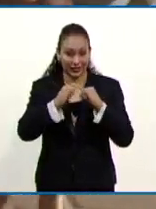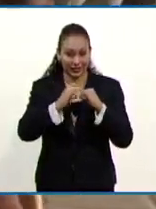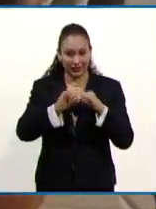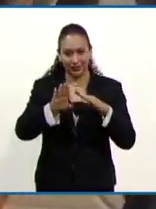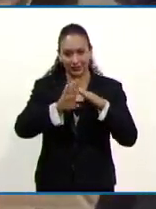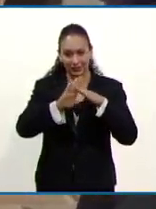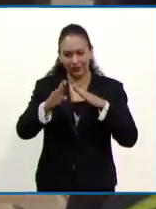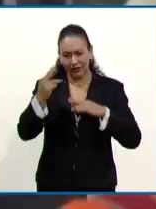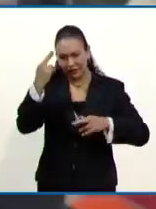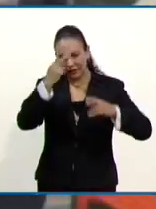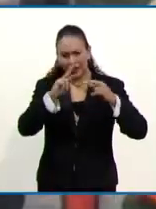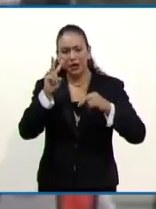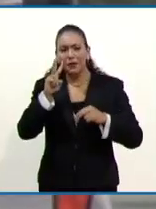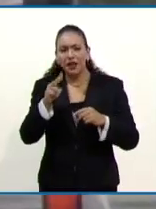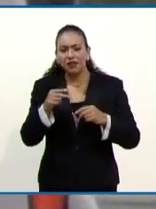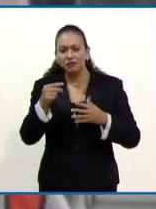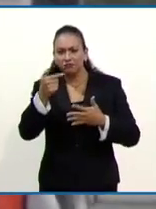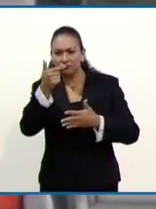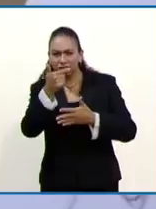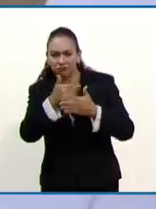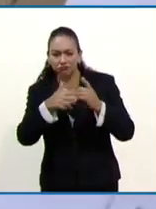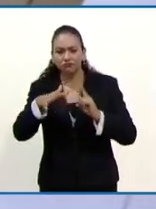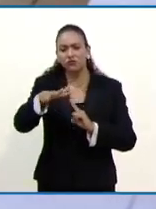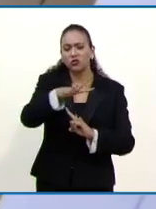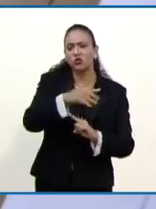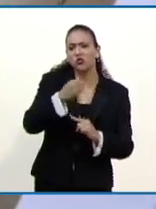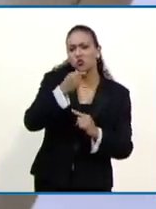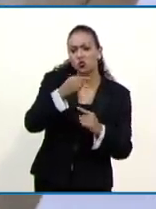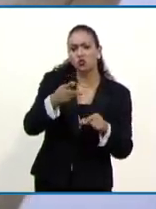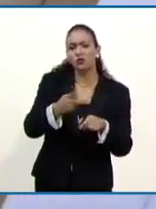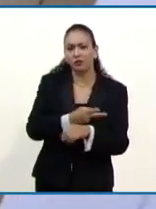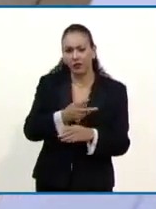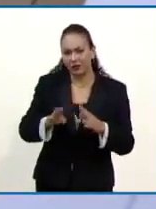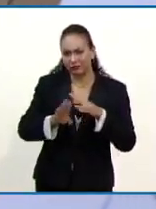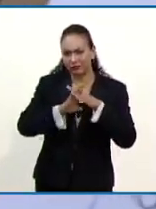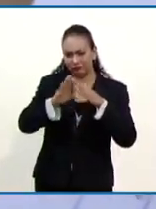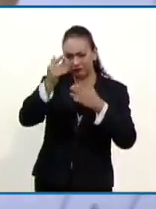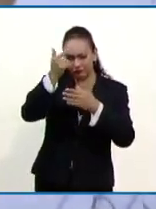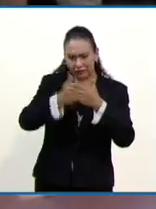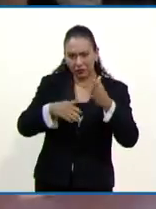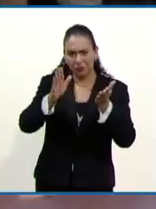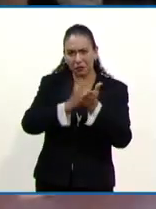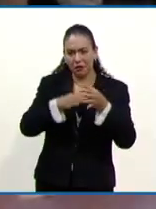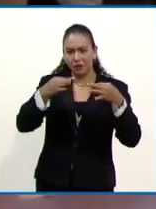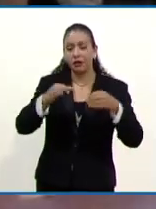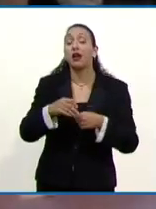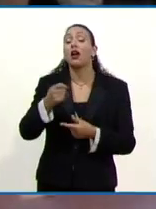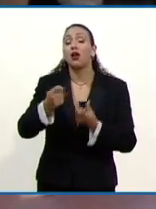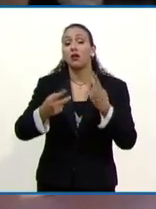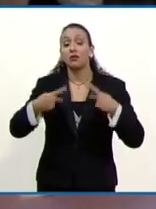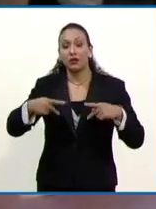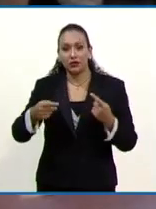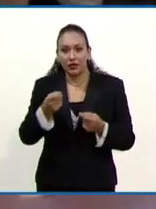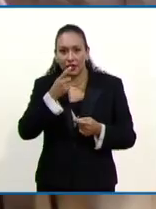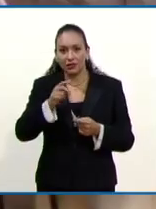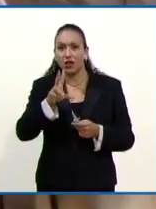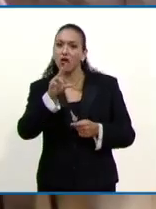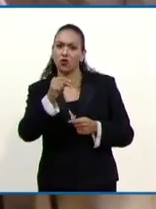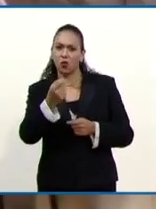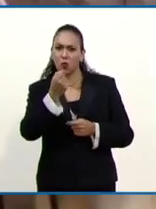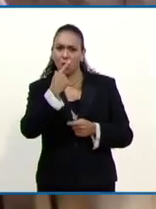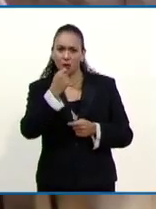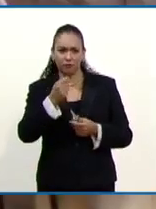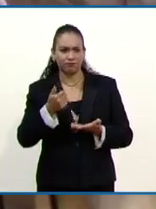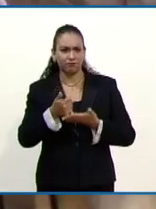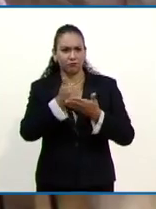determinaba su condición migratoria. Determinó que era inválida la norma que limitaba que las personas migrantes recibieran atención médica